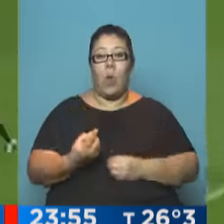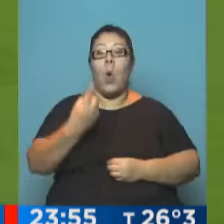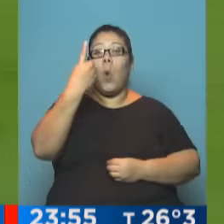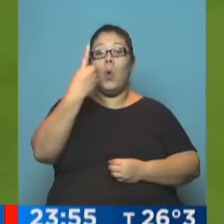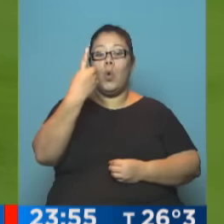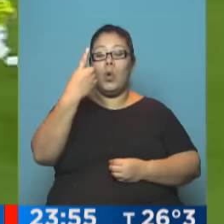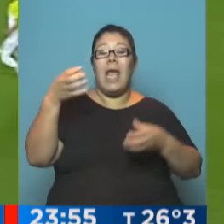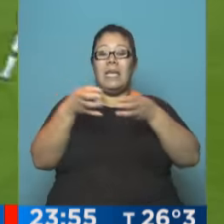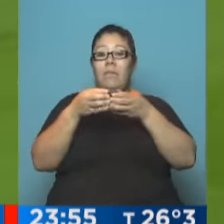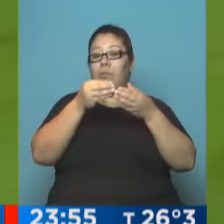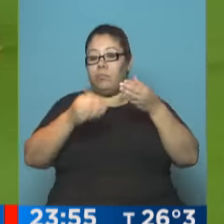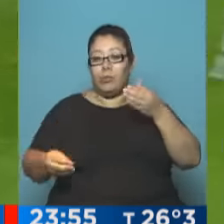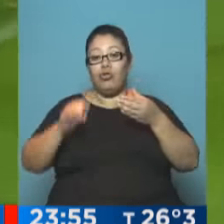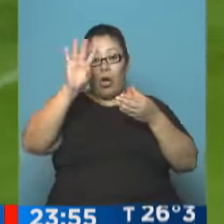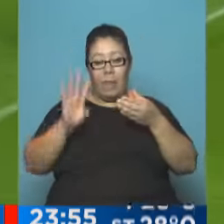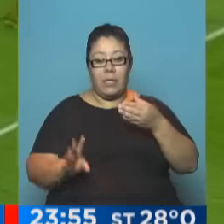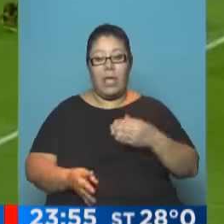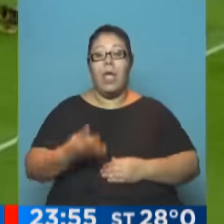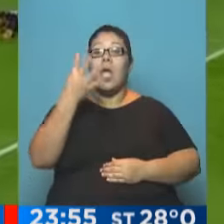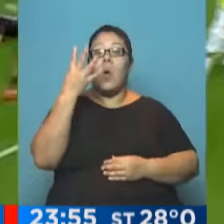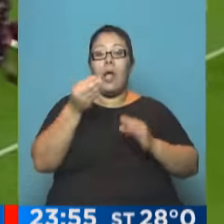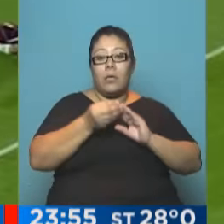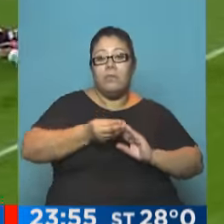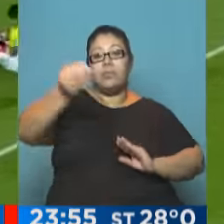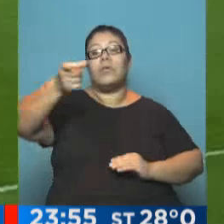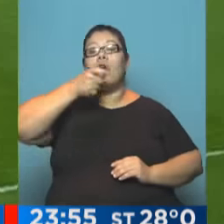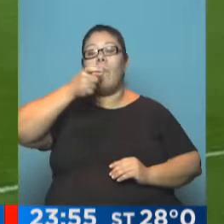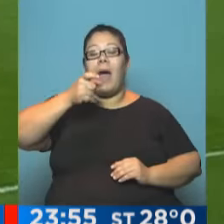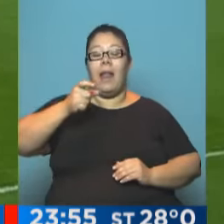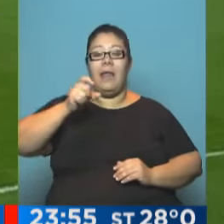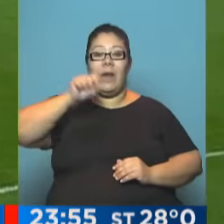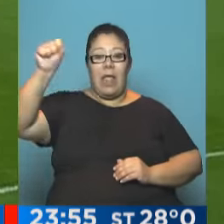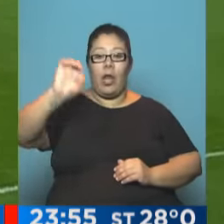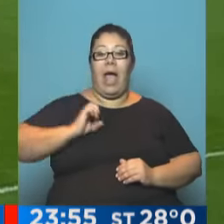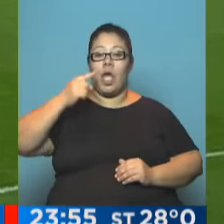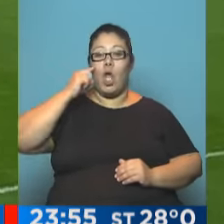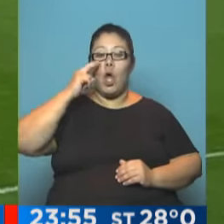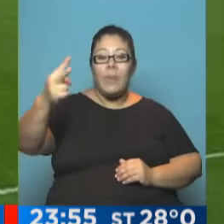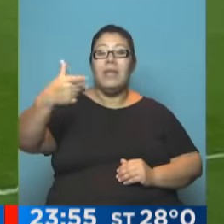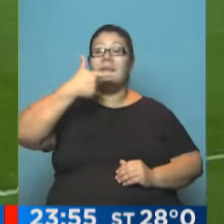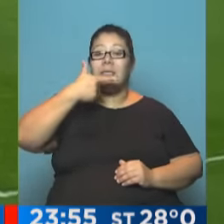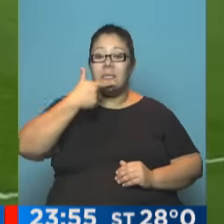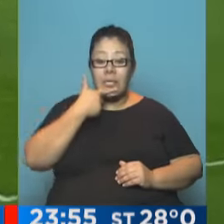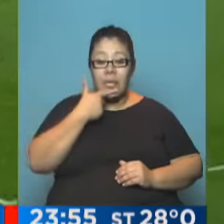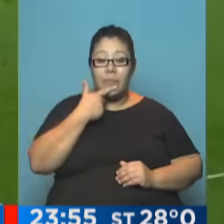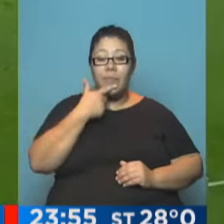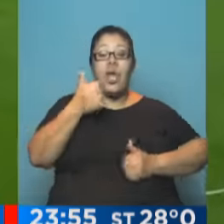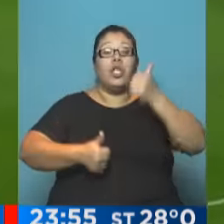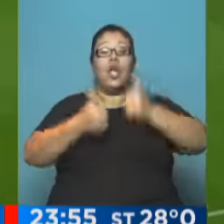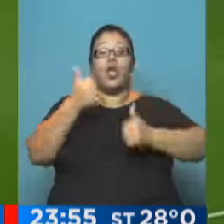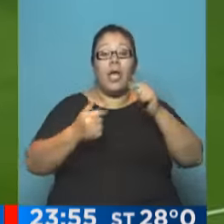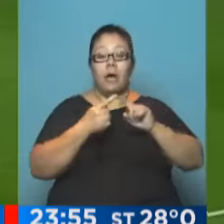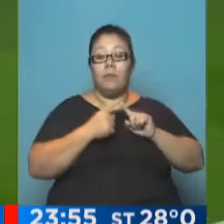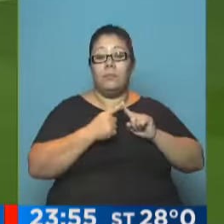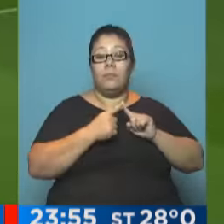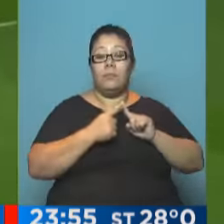descenso. Cuatro equipos clasificados a la Copa Libertadores del año 2017. Va a durar solamente 6 meses. Se